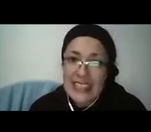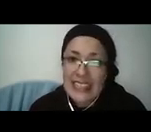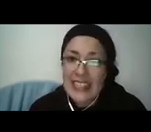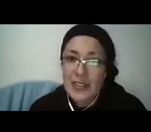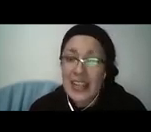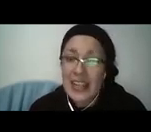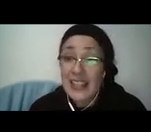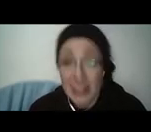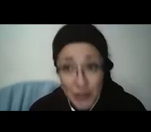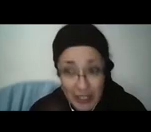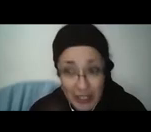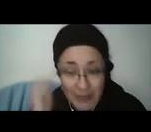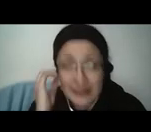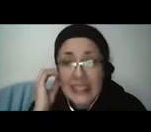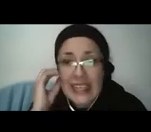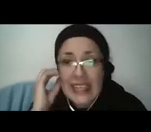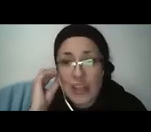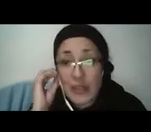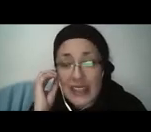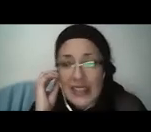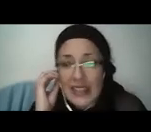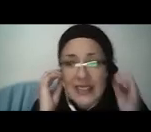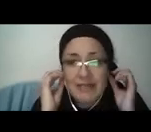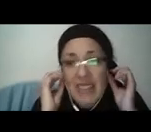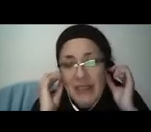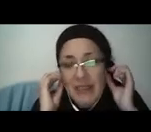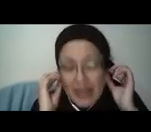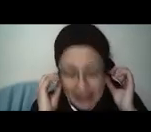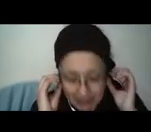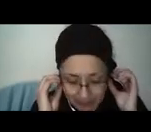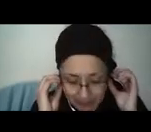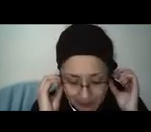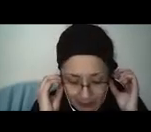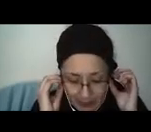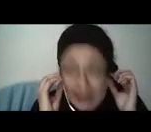Estrategia Nacional de Hidrógeno. Y quiero comentarles brevemente